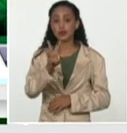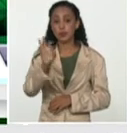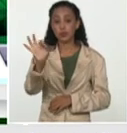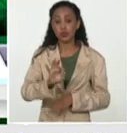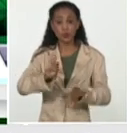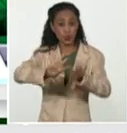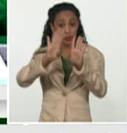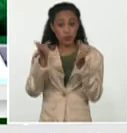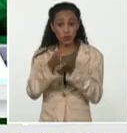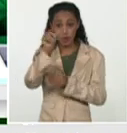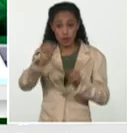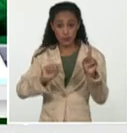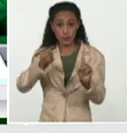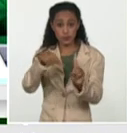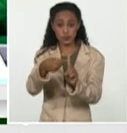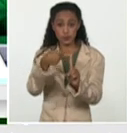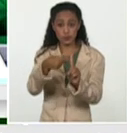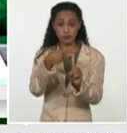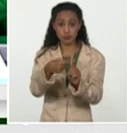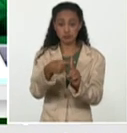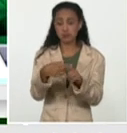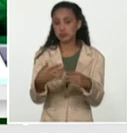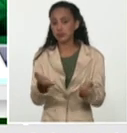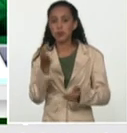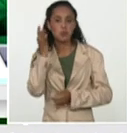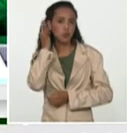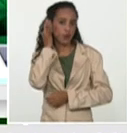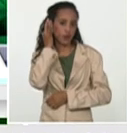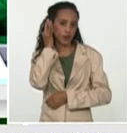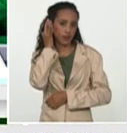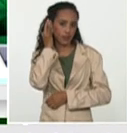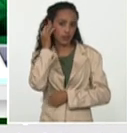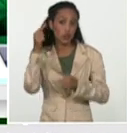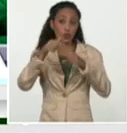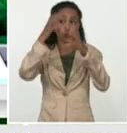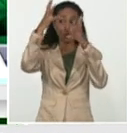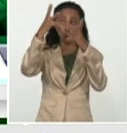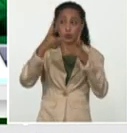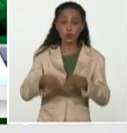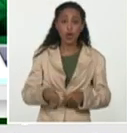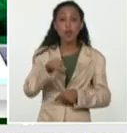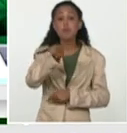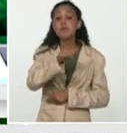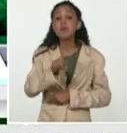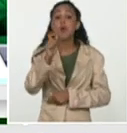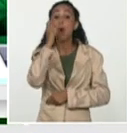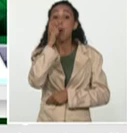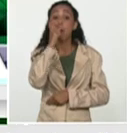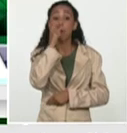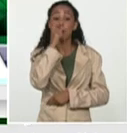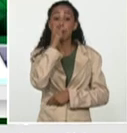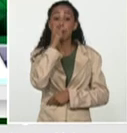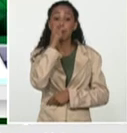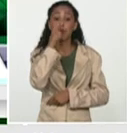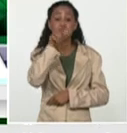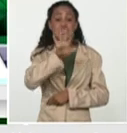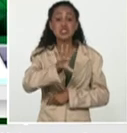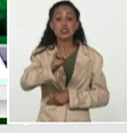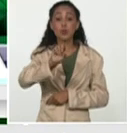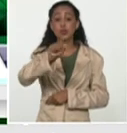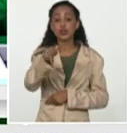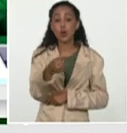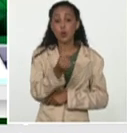diagnosticadas del sexo femenino, en el acumulado el sexo masculino con el